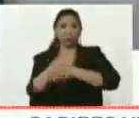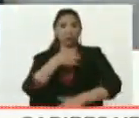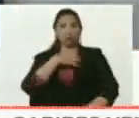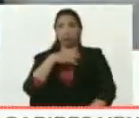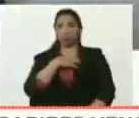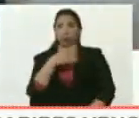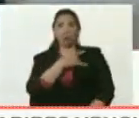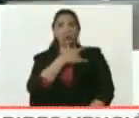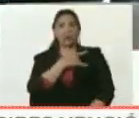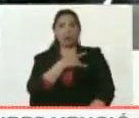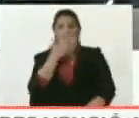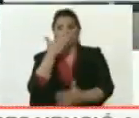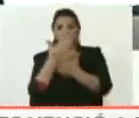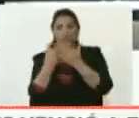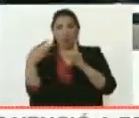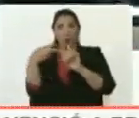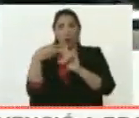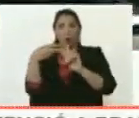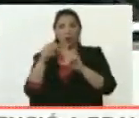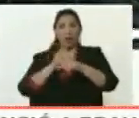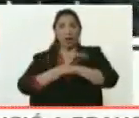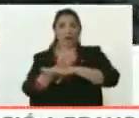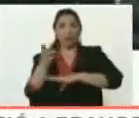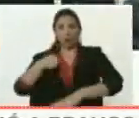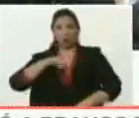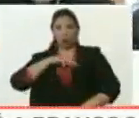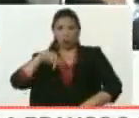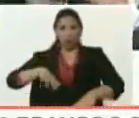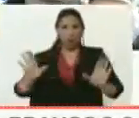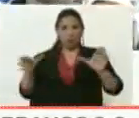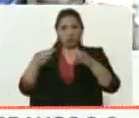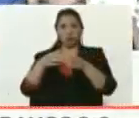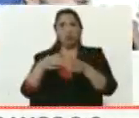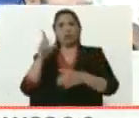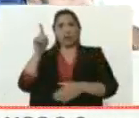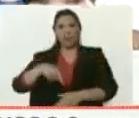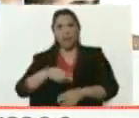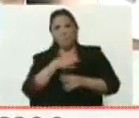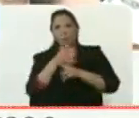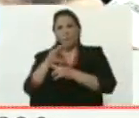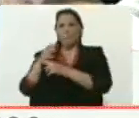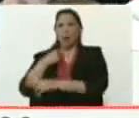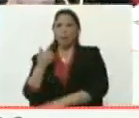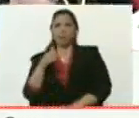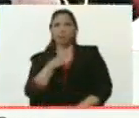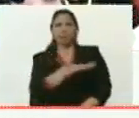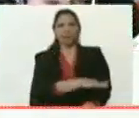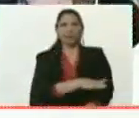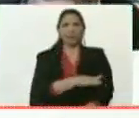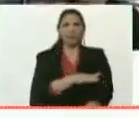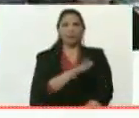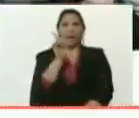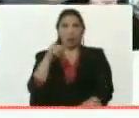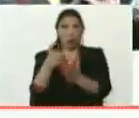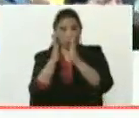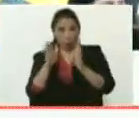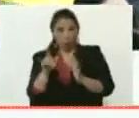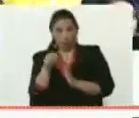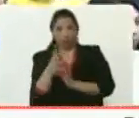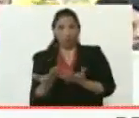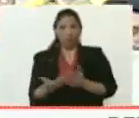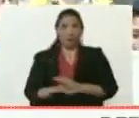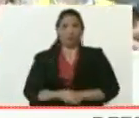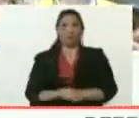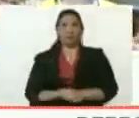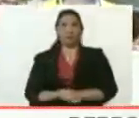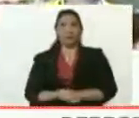al frente del hotel Alba, donde estamos hoy, los masacraban también, les tiraban perdigonazos, les tiraban